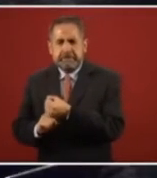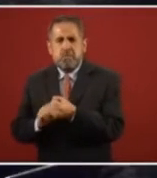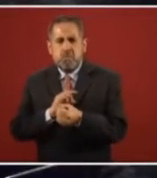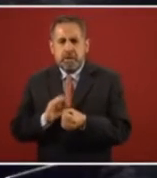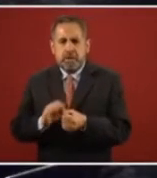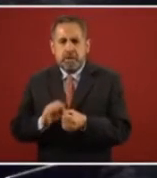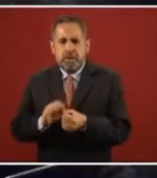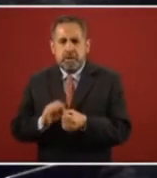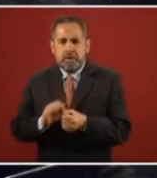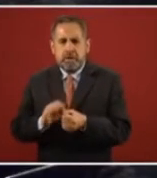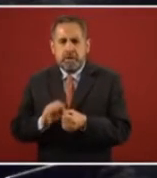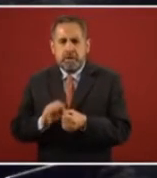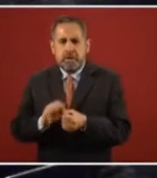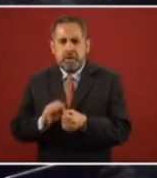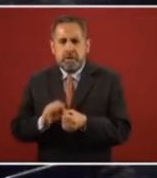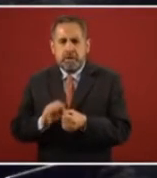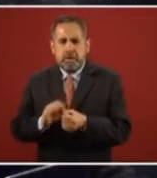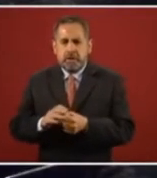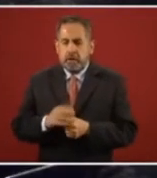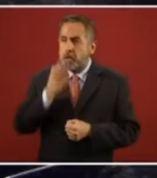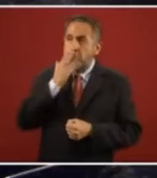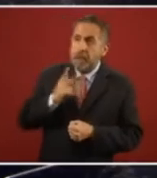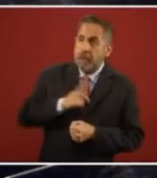no hay de